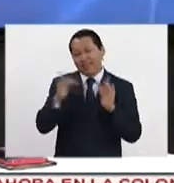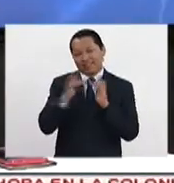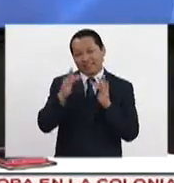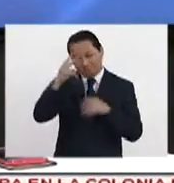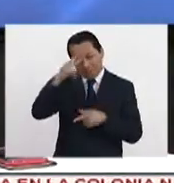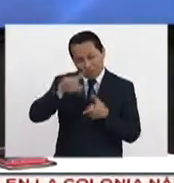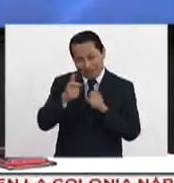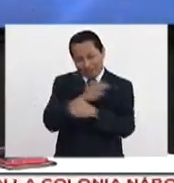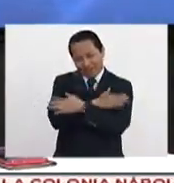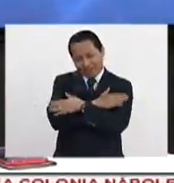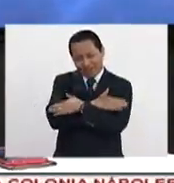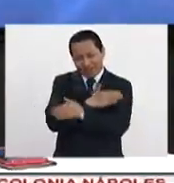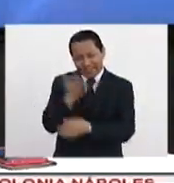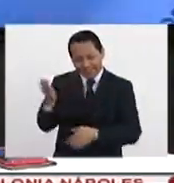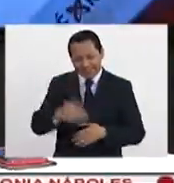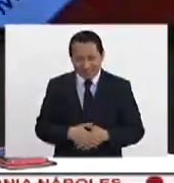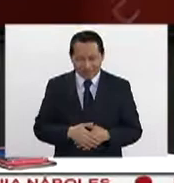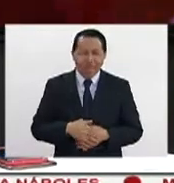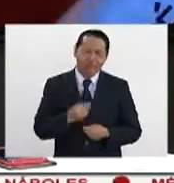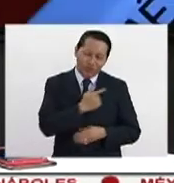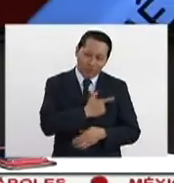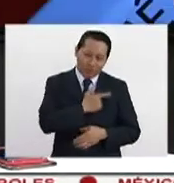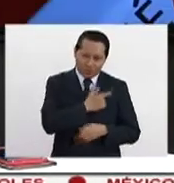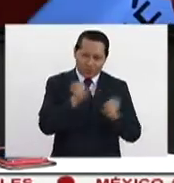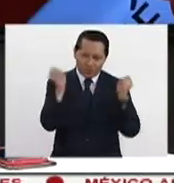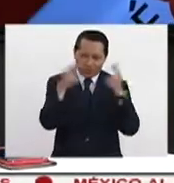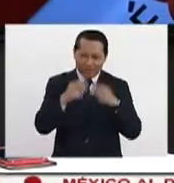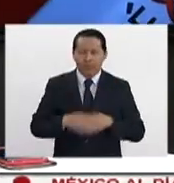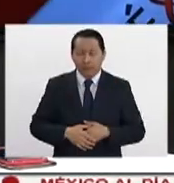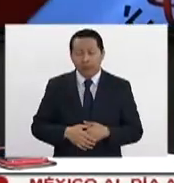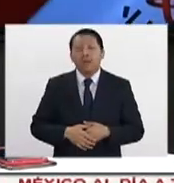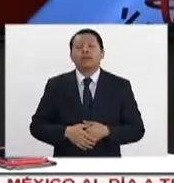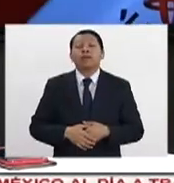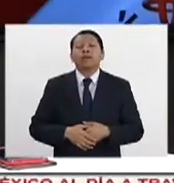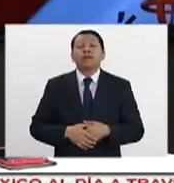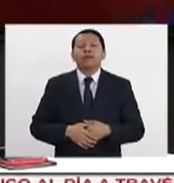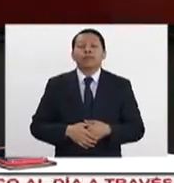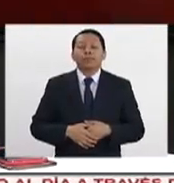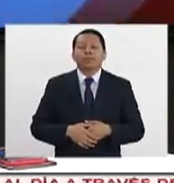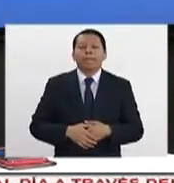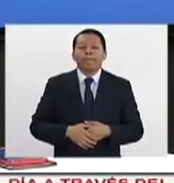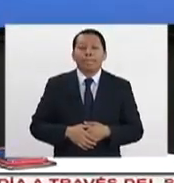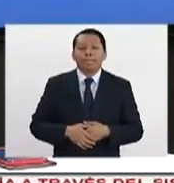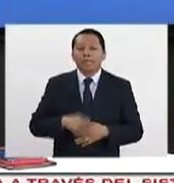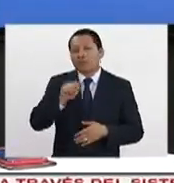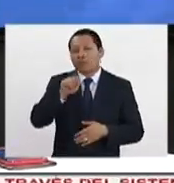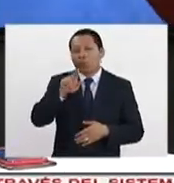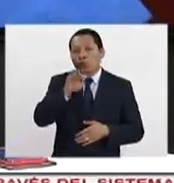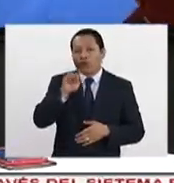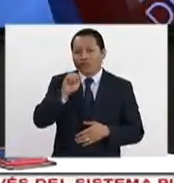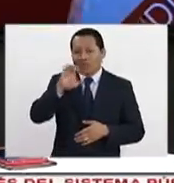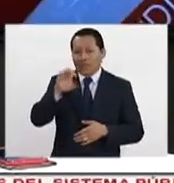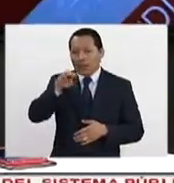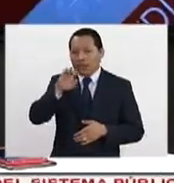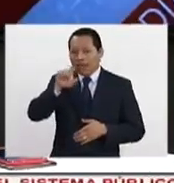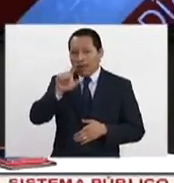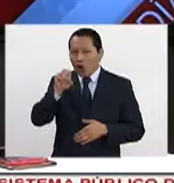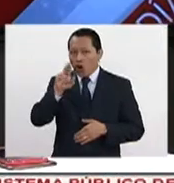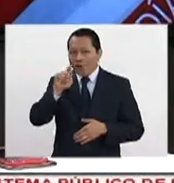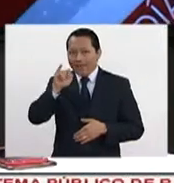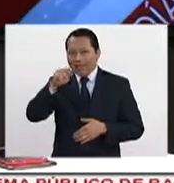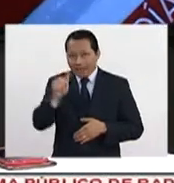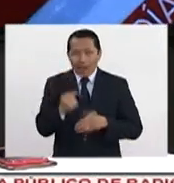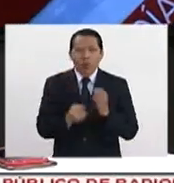México al Día. Un abrazo. Con mucho gusto, hasta luego. Hasta luego. Es Tufik Miguel Ortega, nuevo